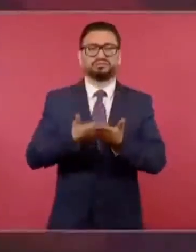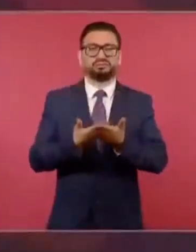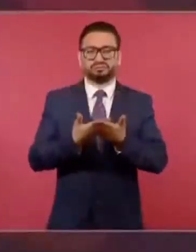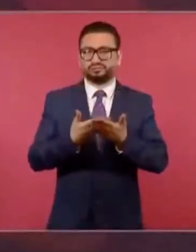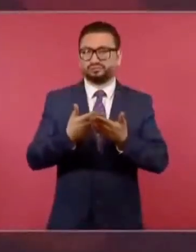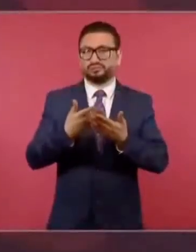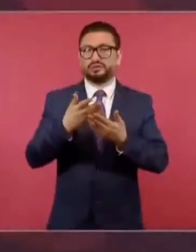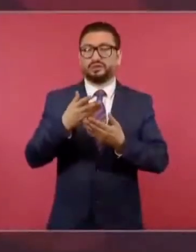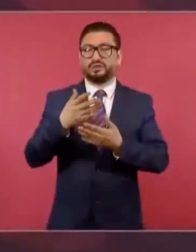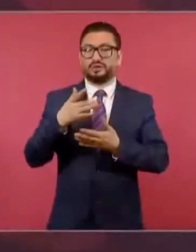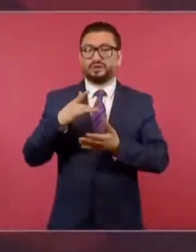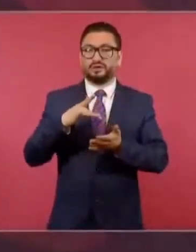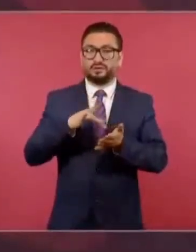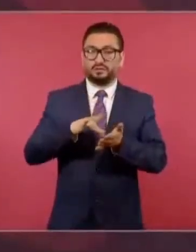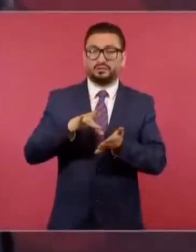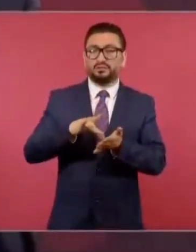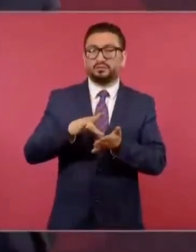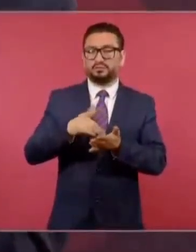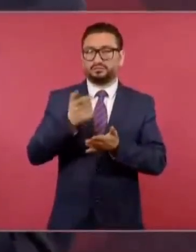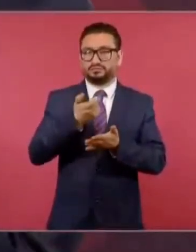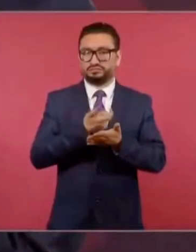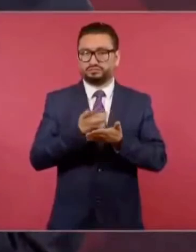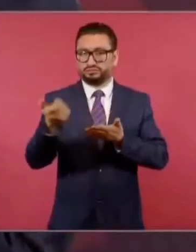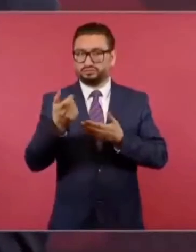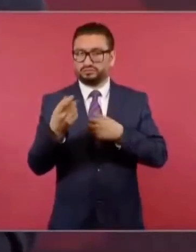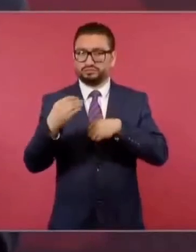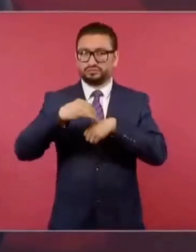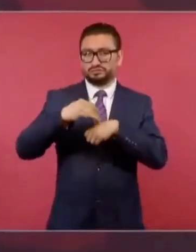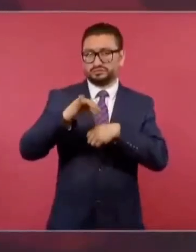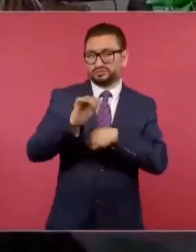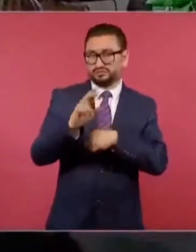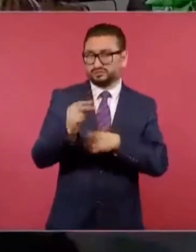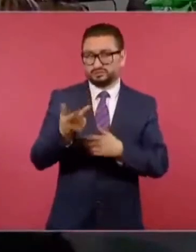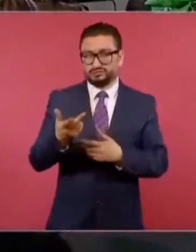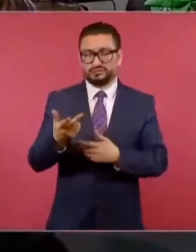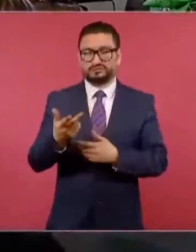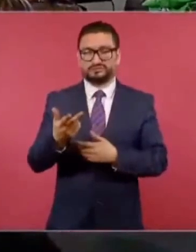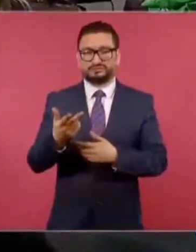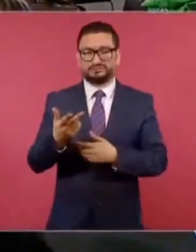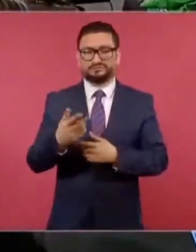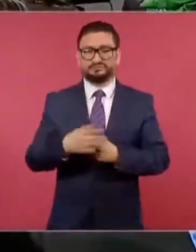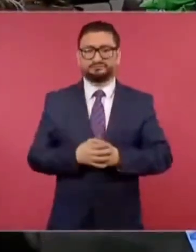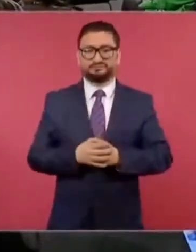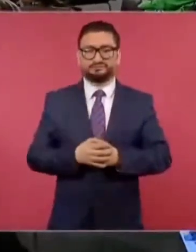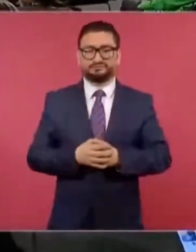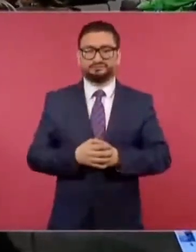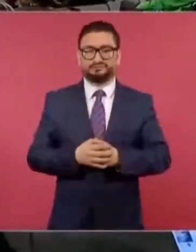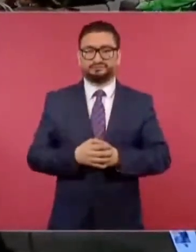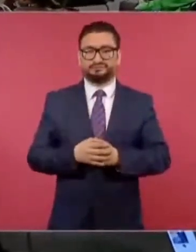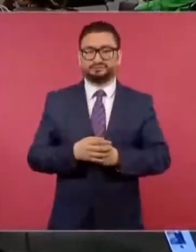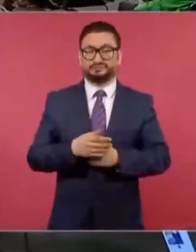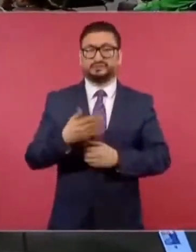si iba a haber aumento salarial o no. Eso no lo definía el presidente